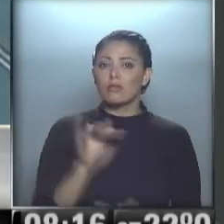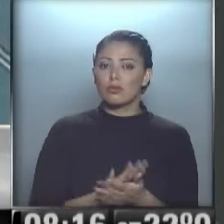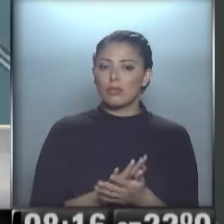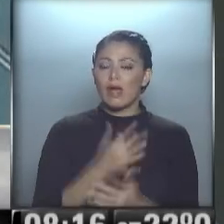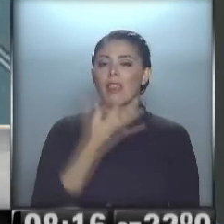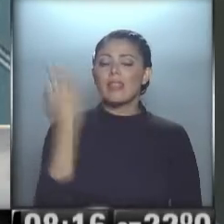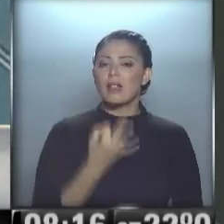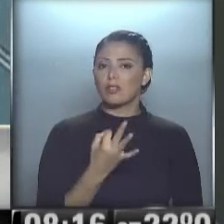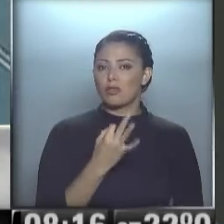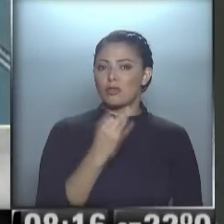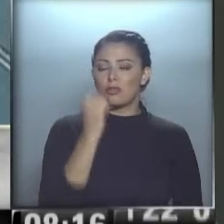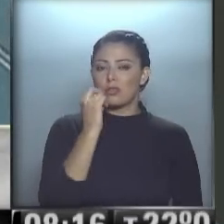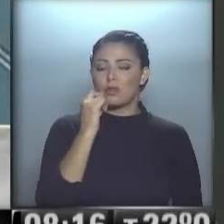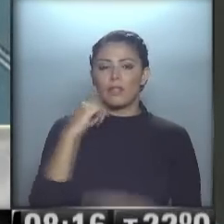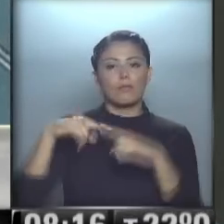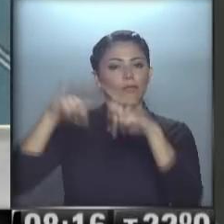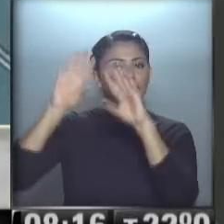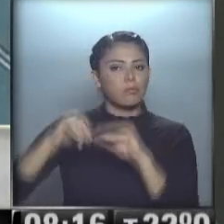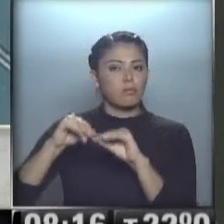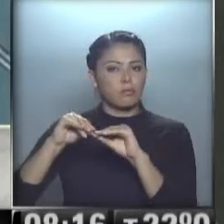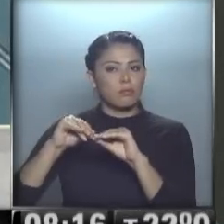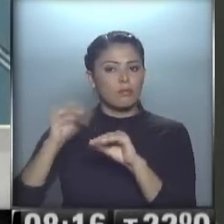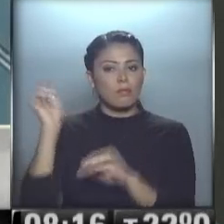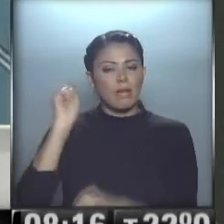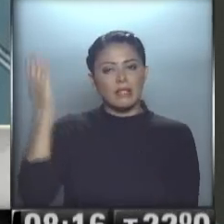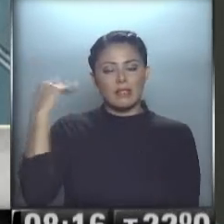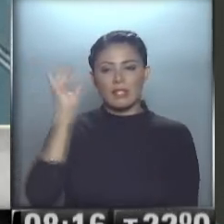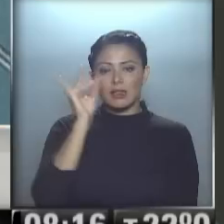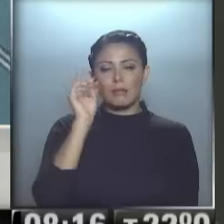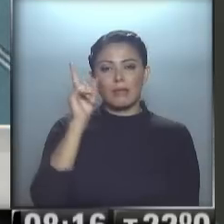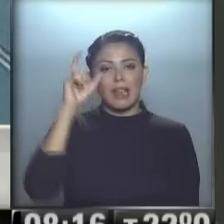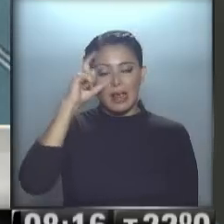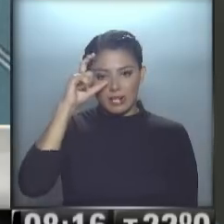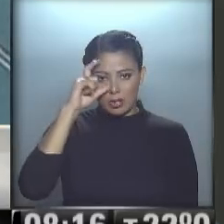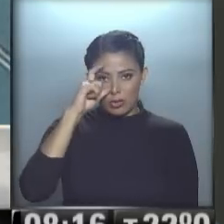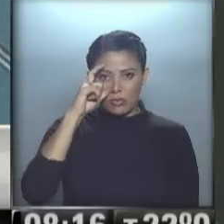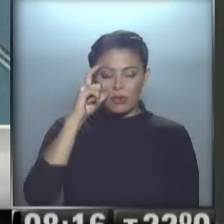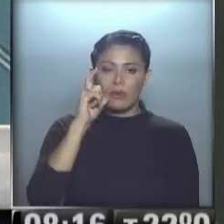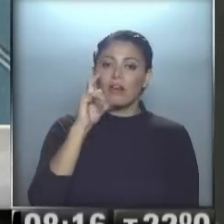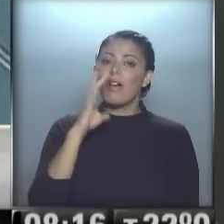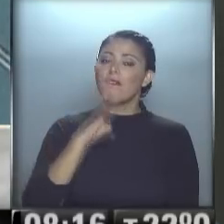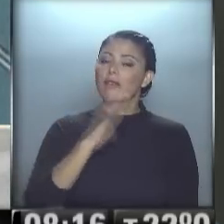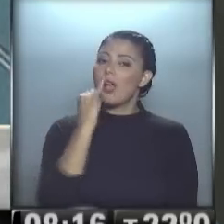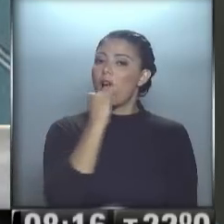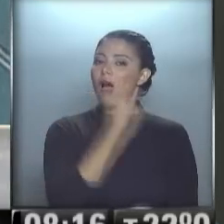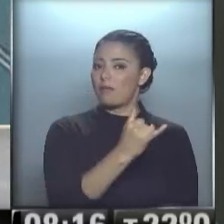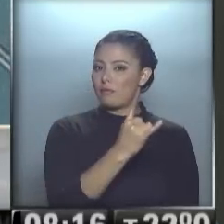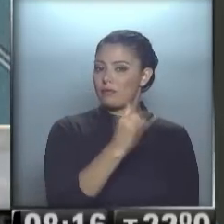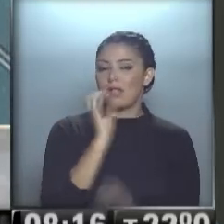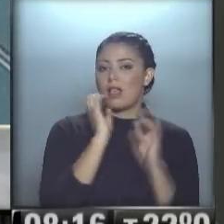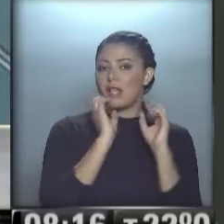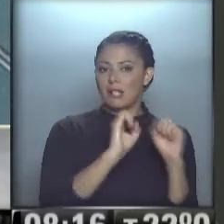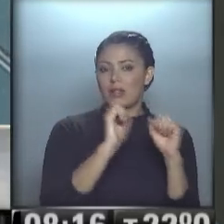las decisiones unilaterales durante el mes de diciembre enero sin notificar debidamente a la